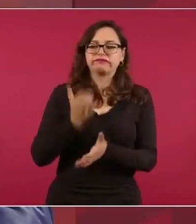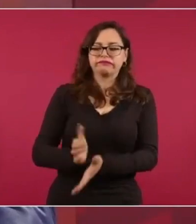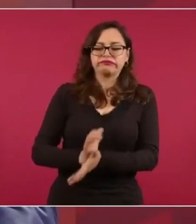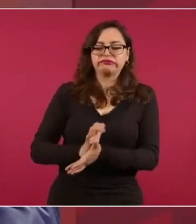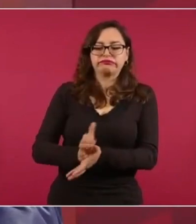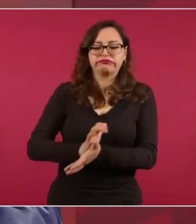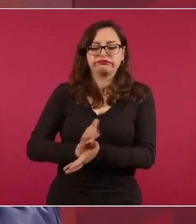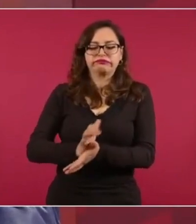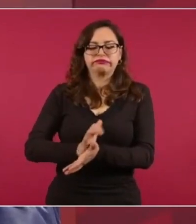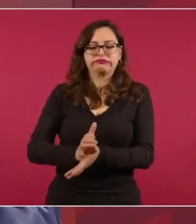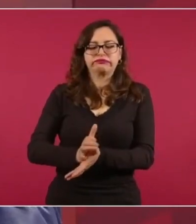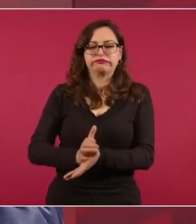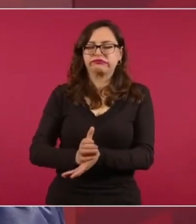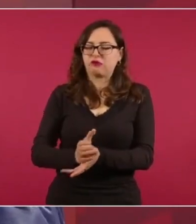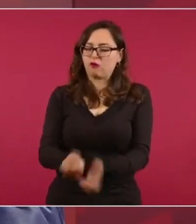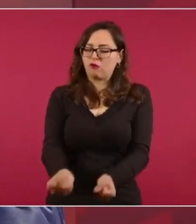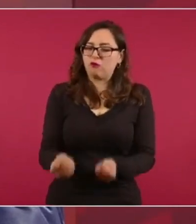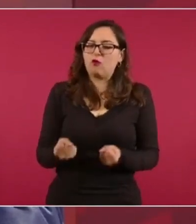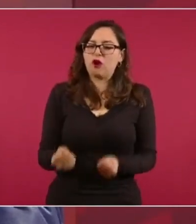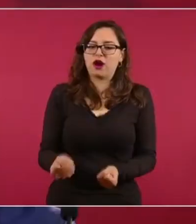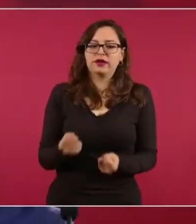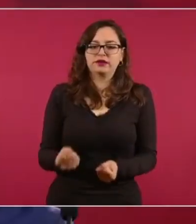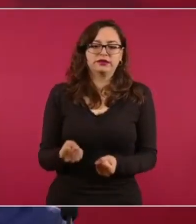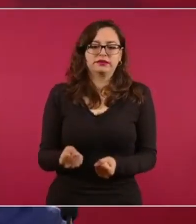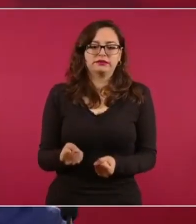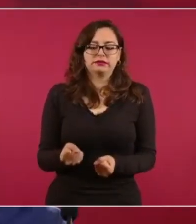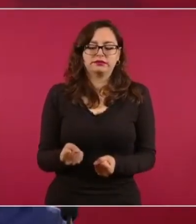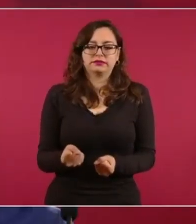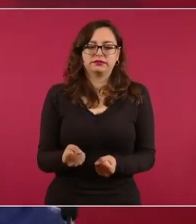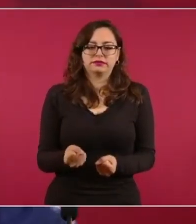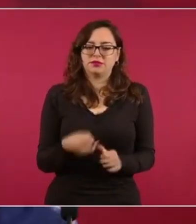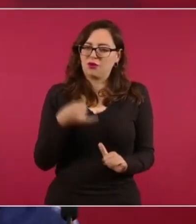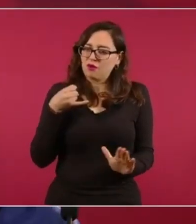Porque doctores,